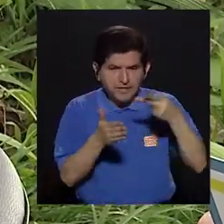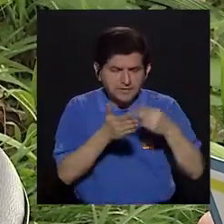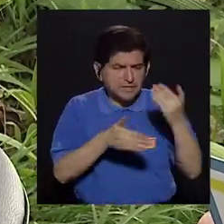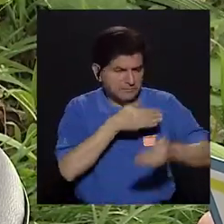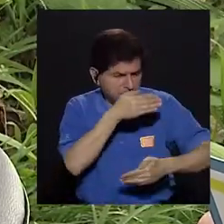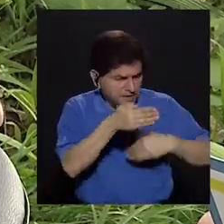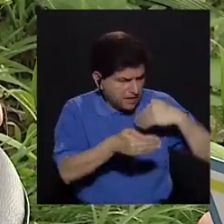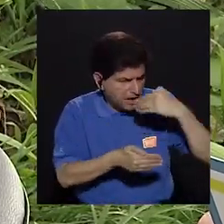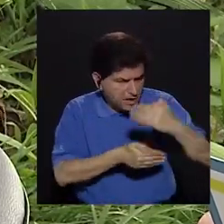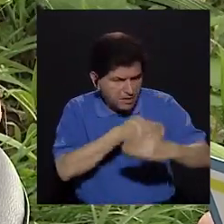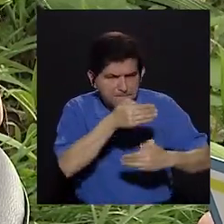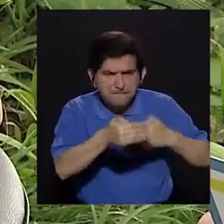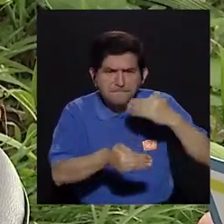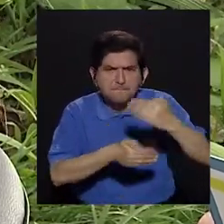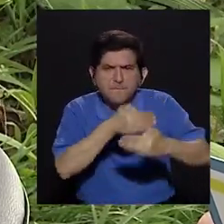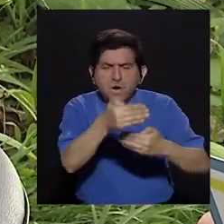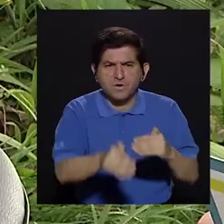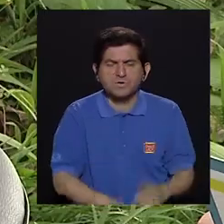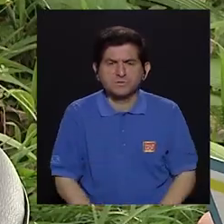el tránsito